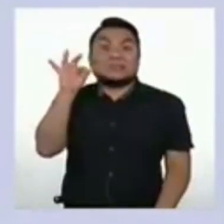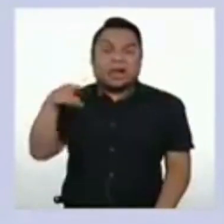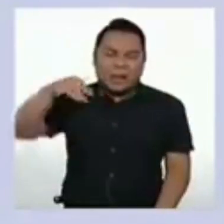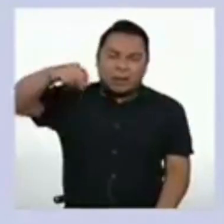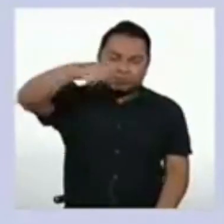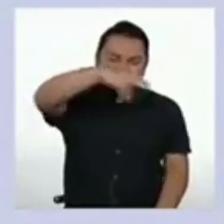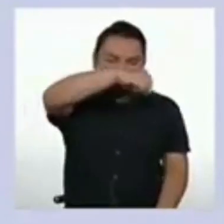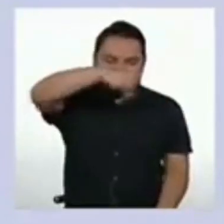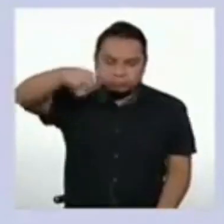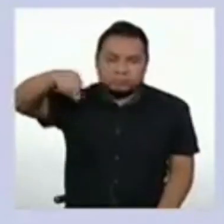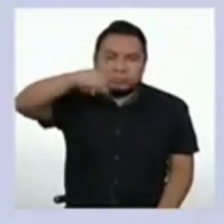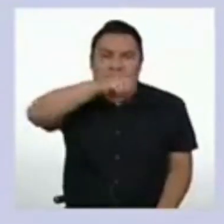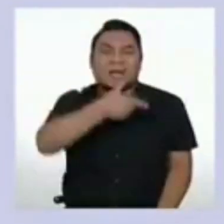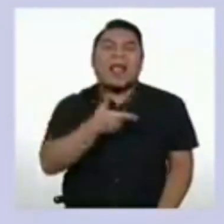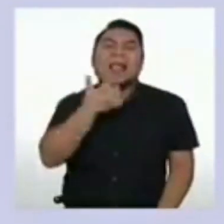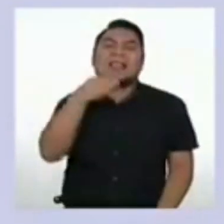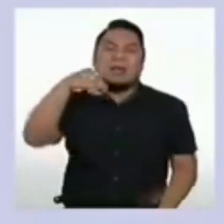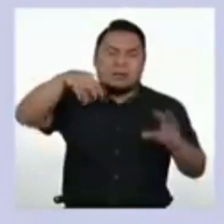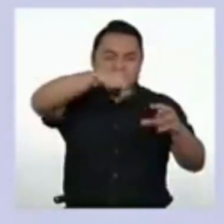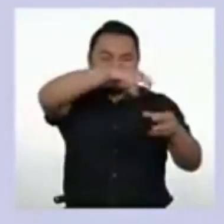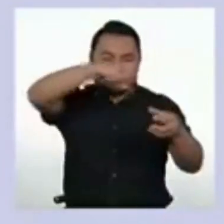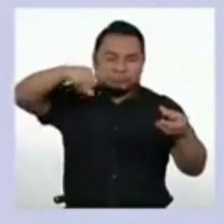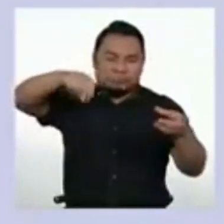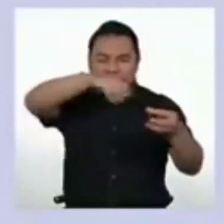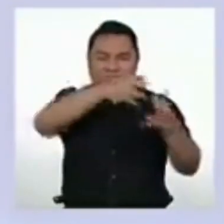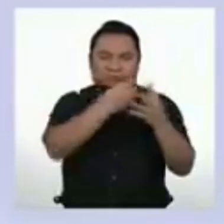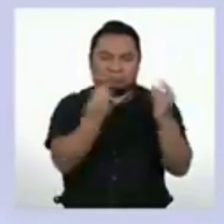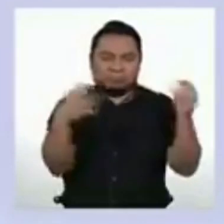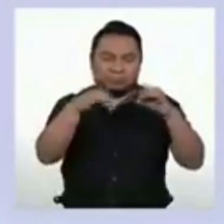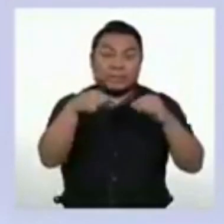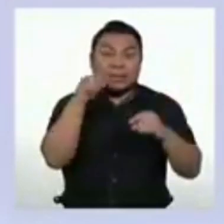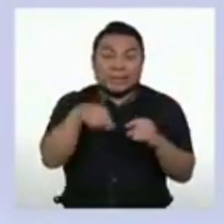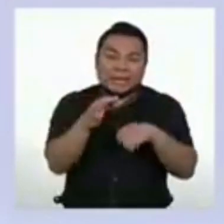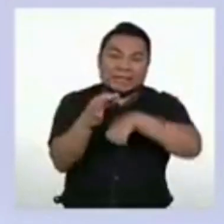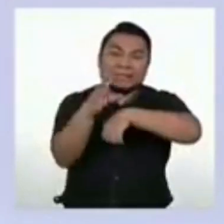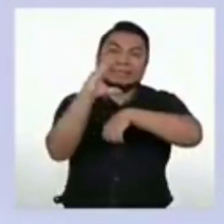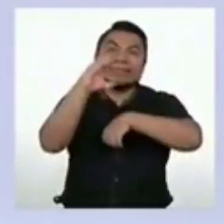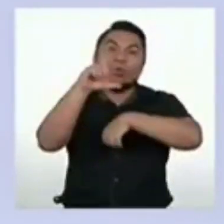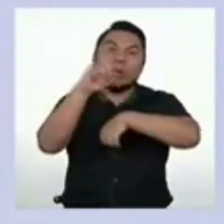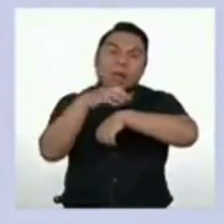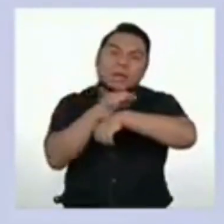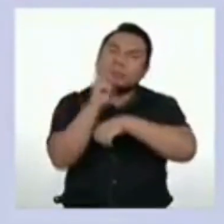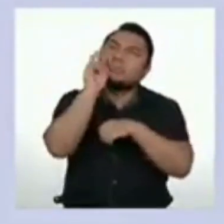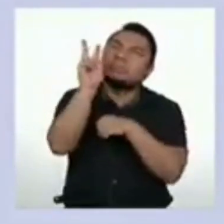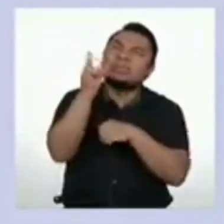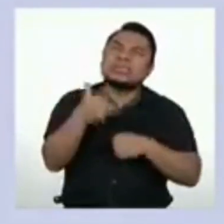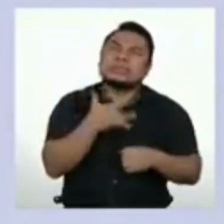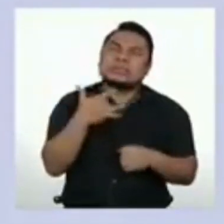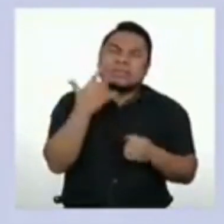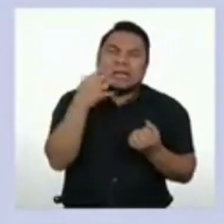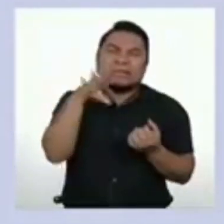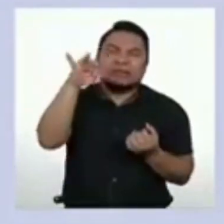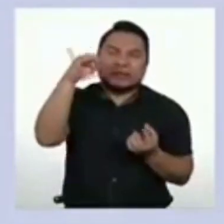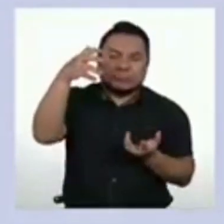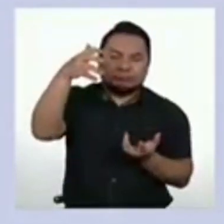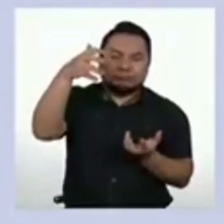carne detectan que hay más sal afuera de ellas que adentro. Y esto no les gusta para nada. A las células de nuestro